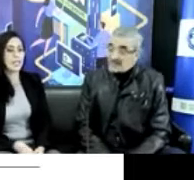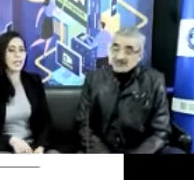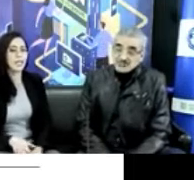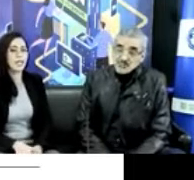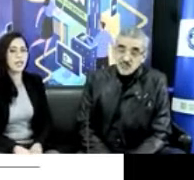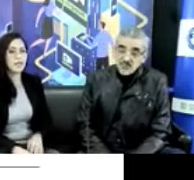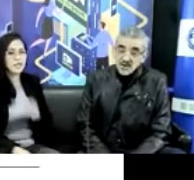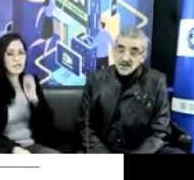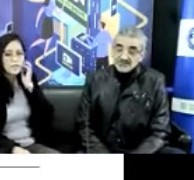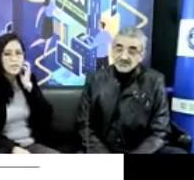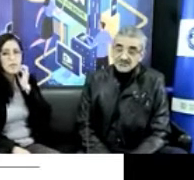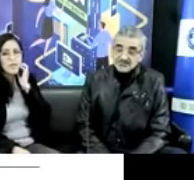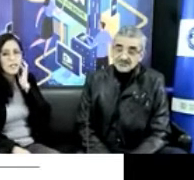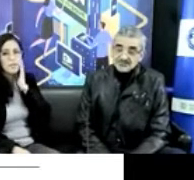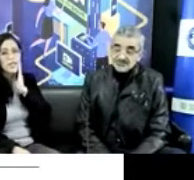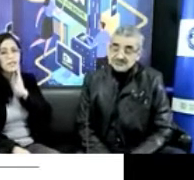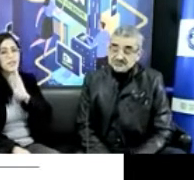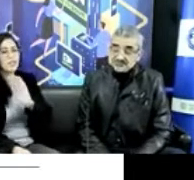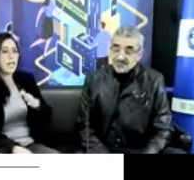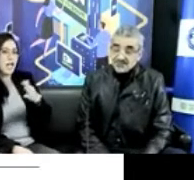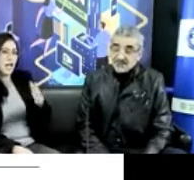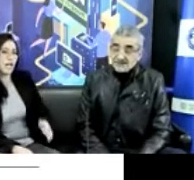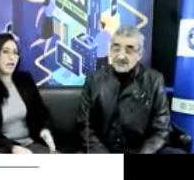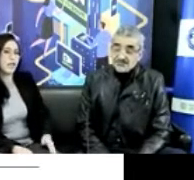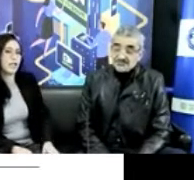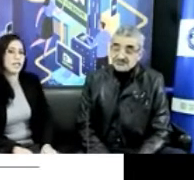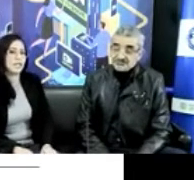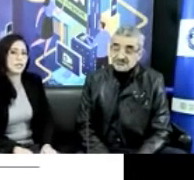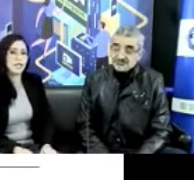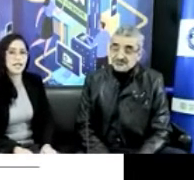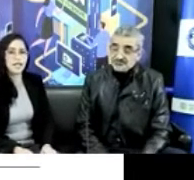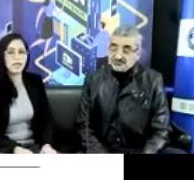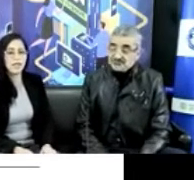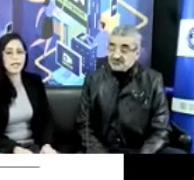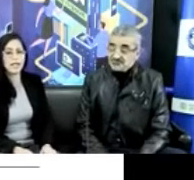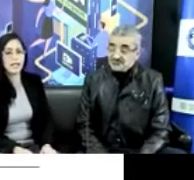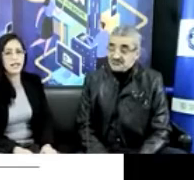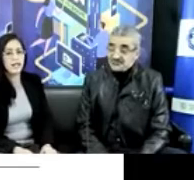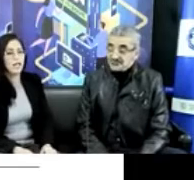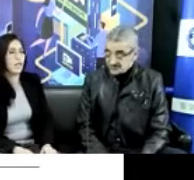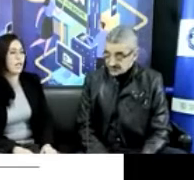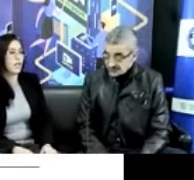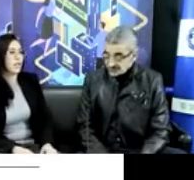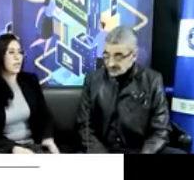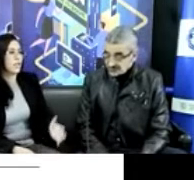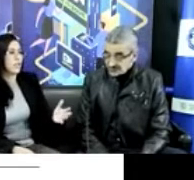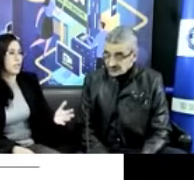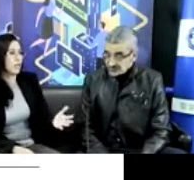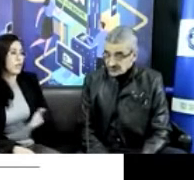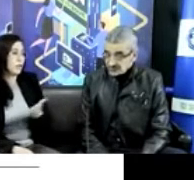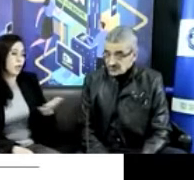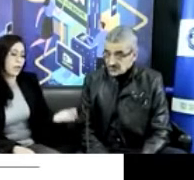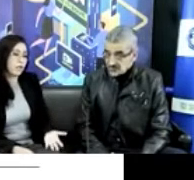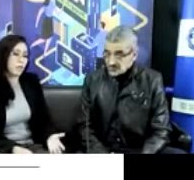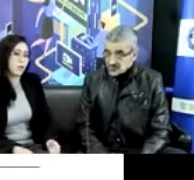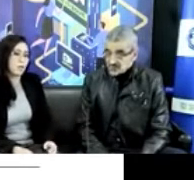Sí, y lo que mencionas es muy importante porque entonces aquí con ideas ya estamos entrando a una técnica de lo que conocen los